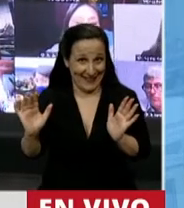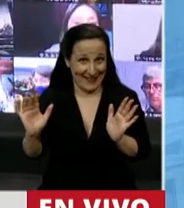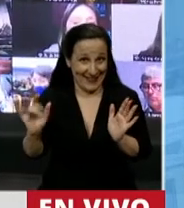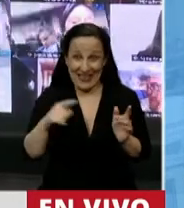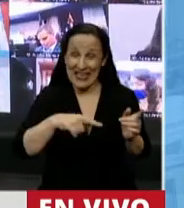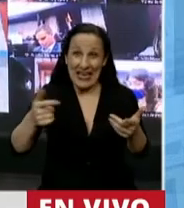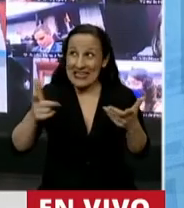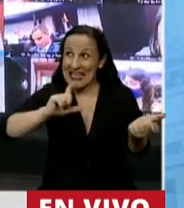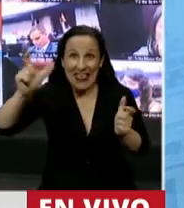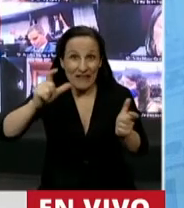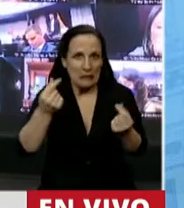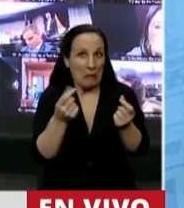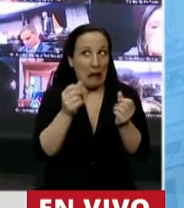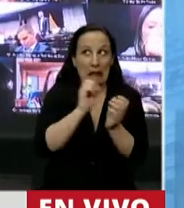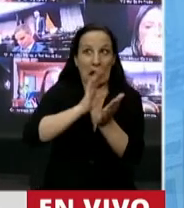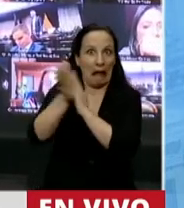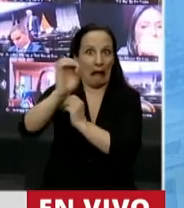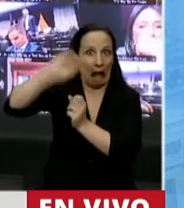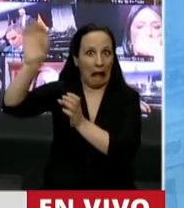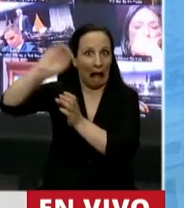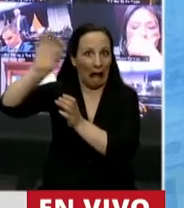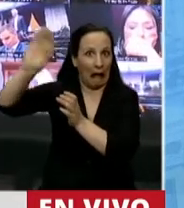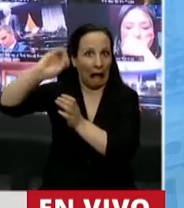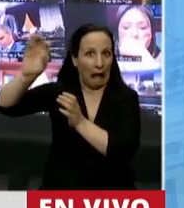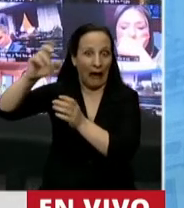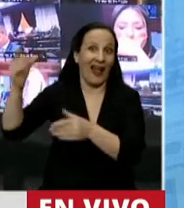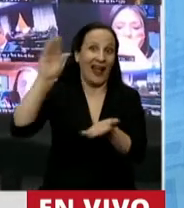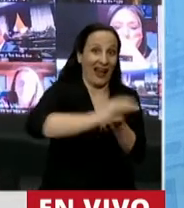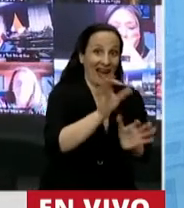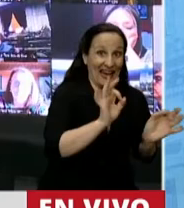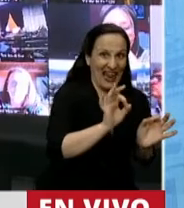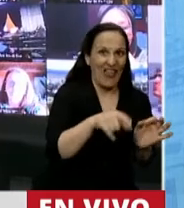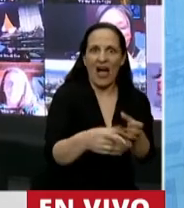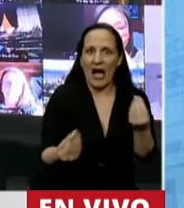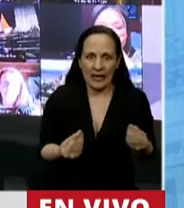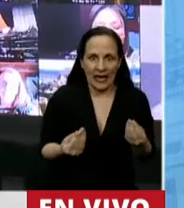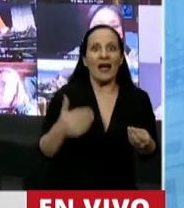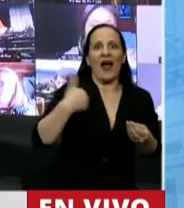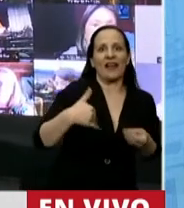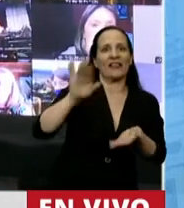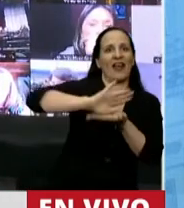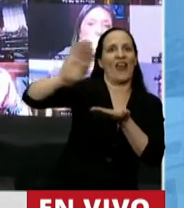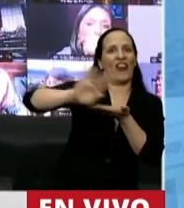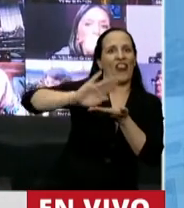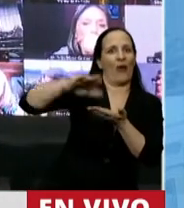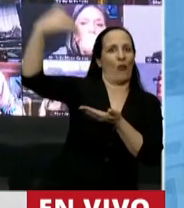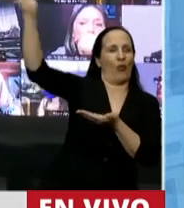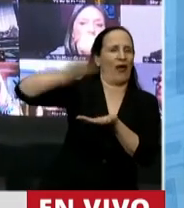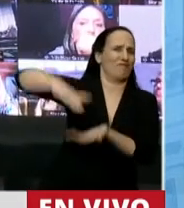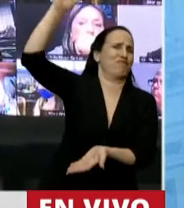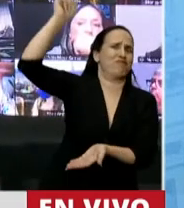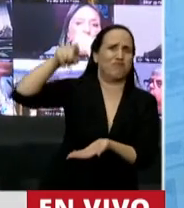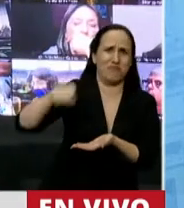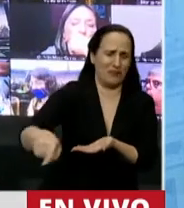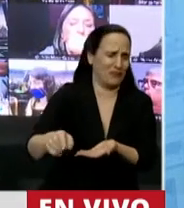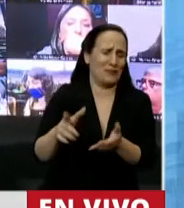esa descomunal exteriorización de ahorro nacional que se fugó y no se invirtió, se contrajo una deuda externa que nos dejó al borde del colapso